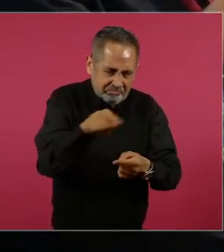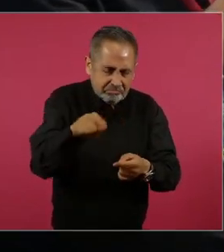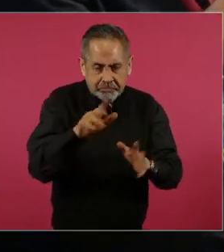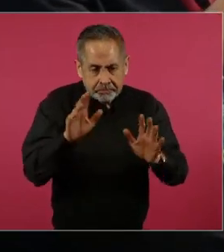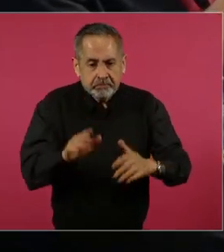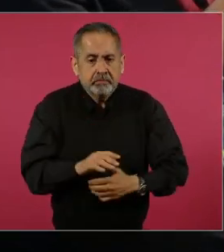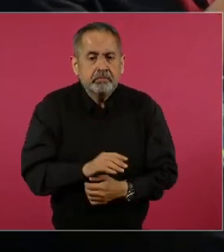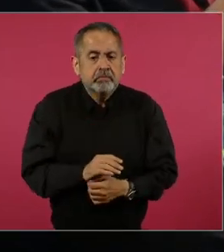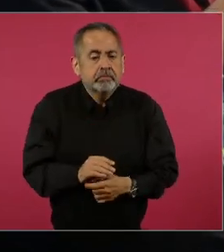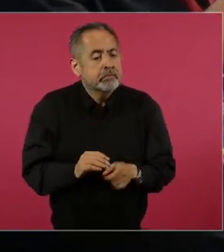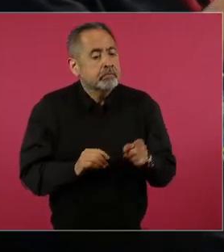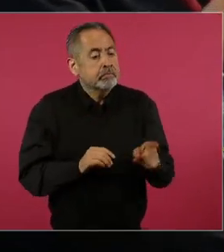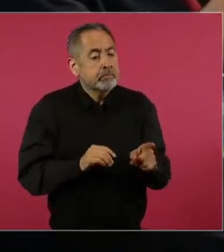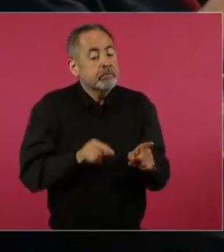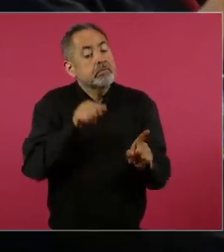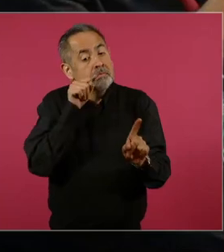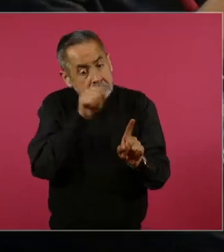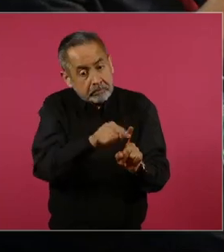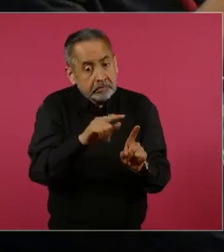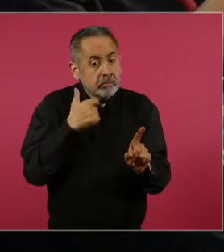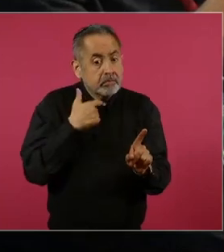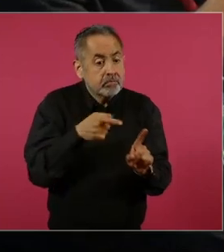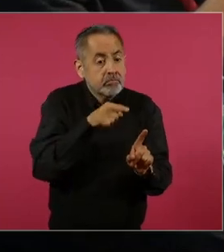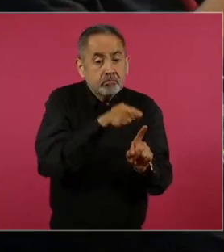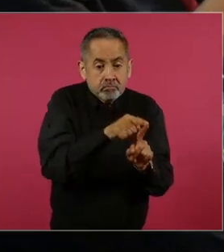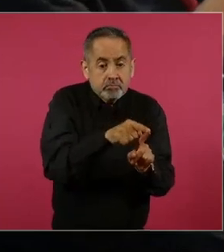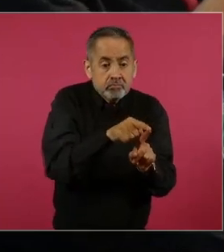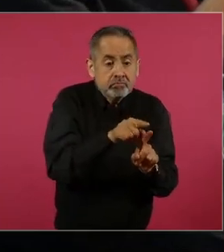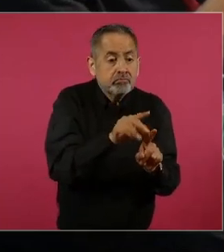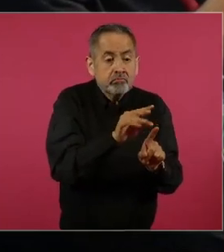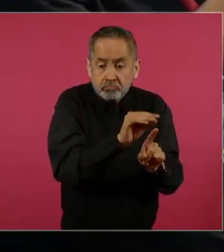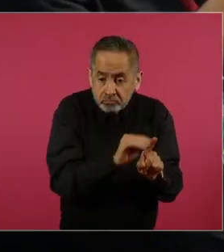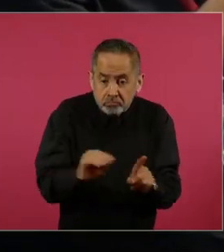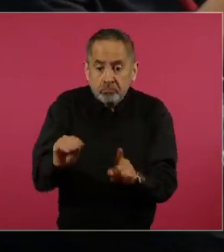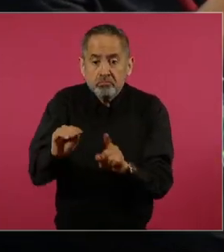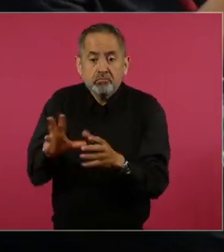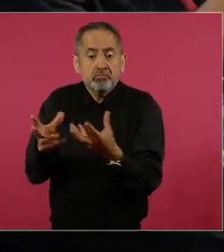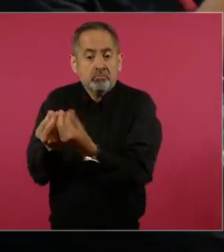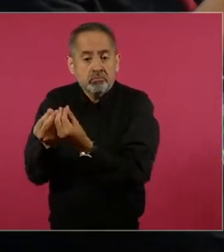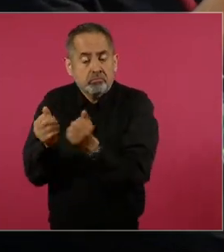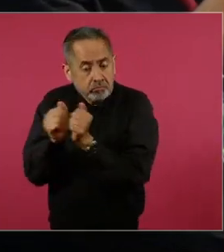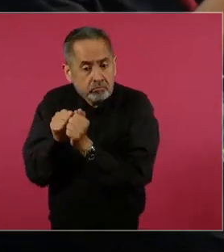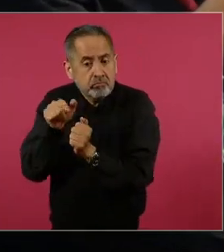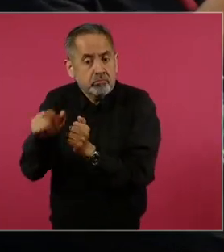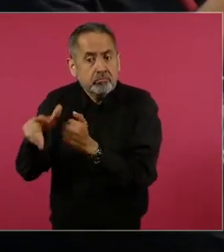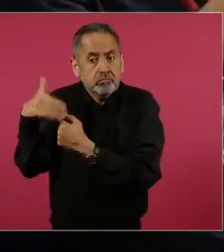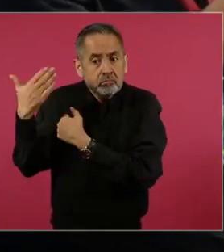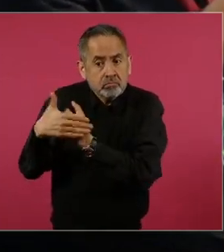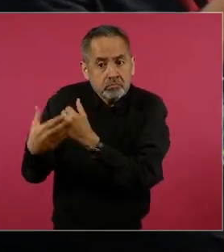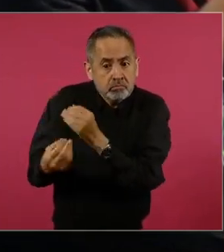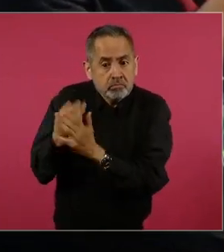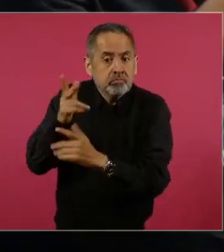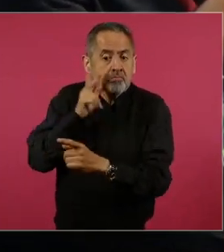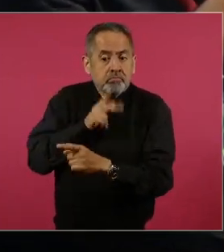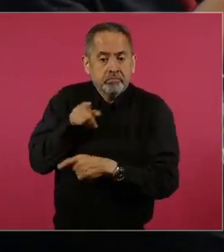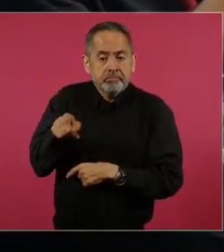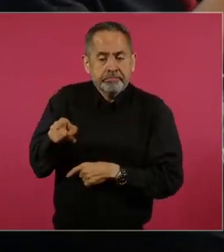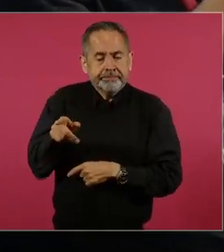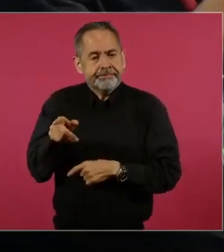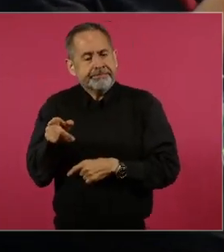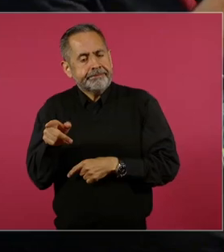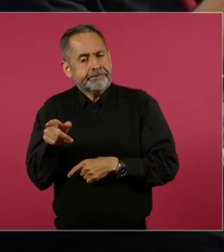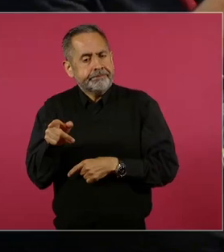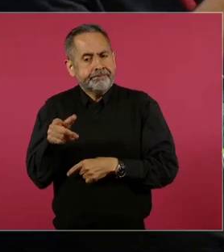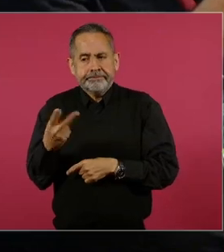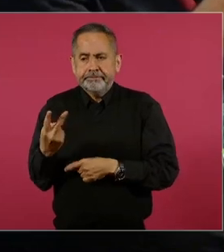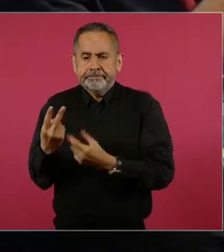de él, pues bueno, pues ahorita está conformando el equipo de transición y que acompaña